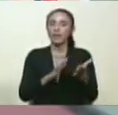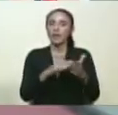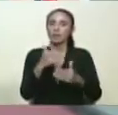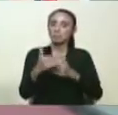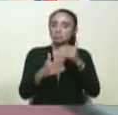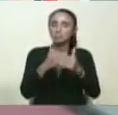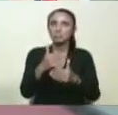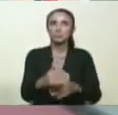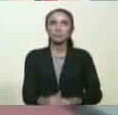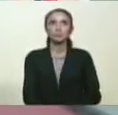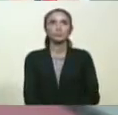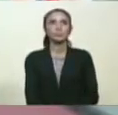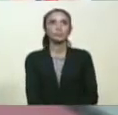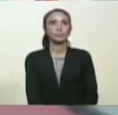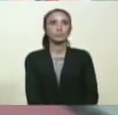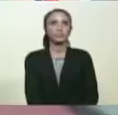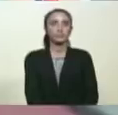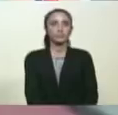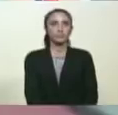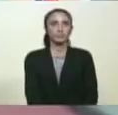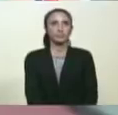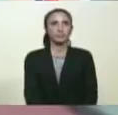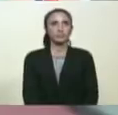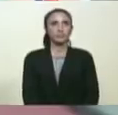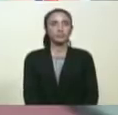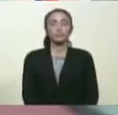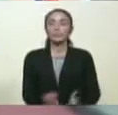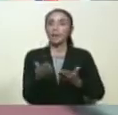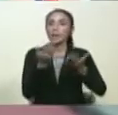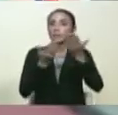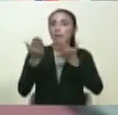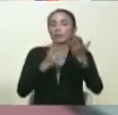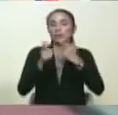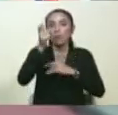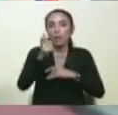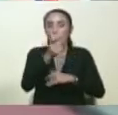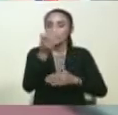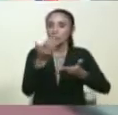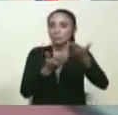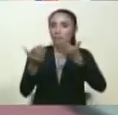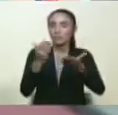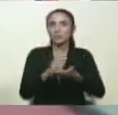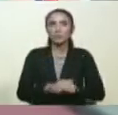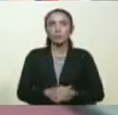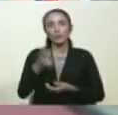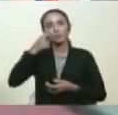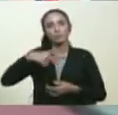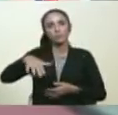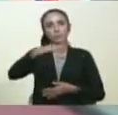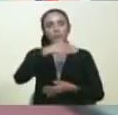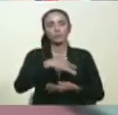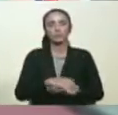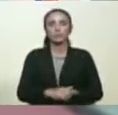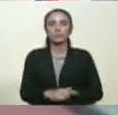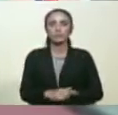estable. La economía al servicio de la sociedad, la economía al servicio del pueblo, no al